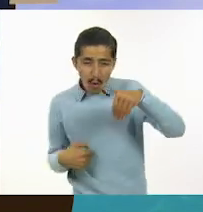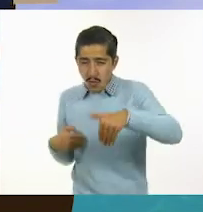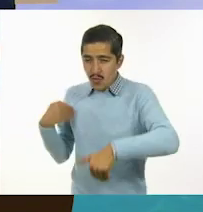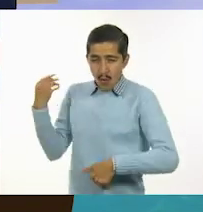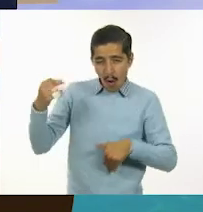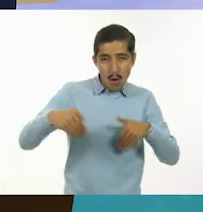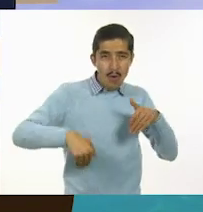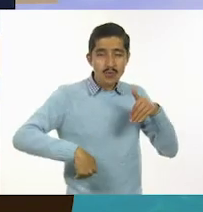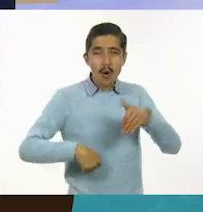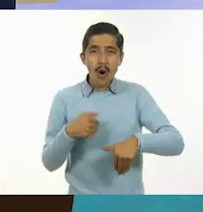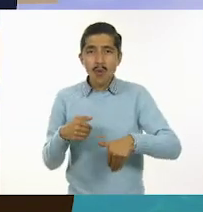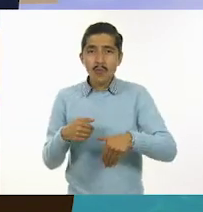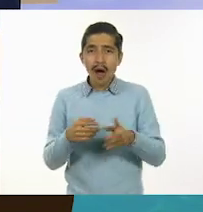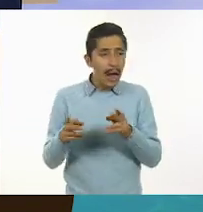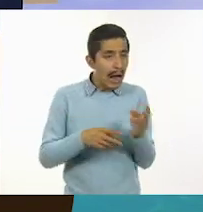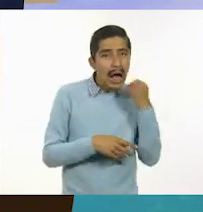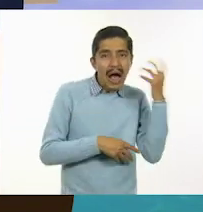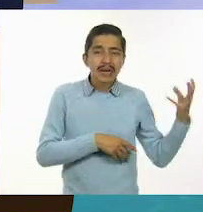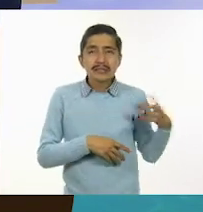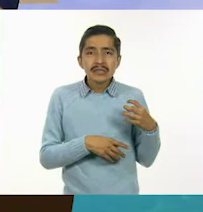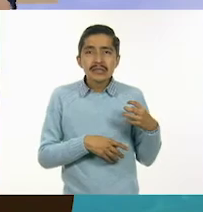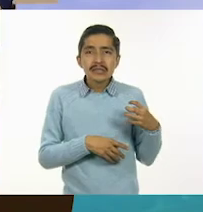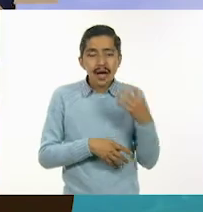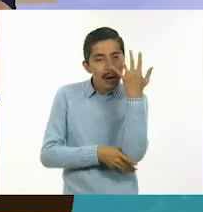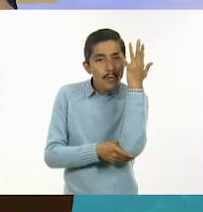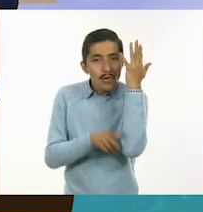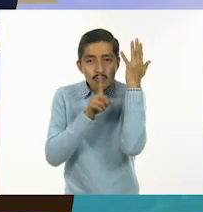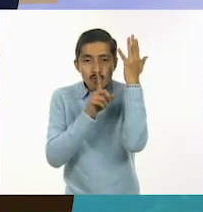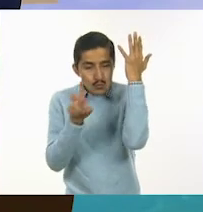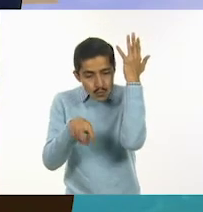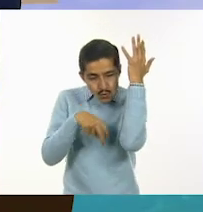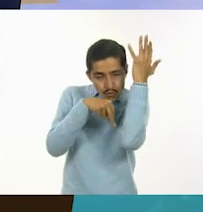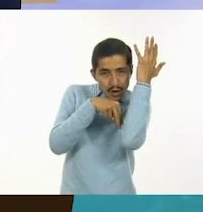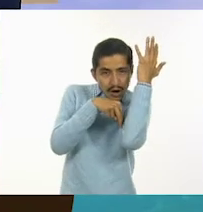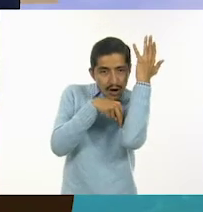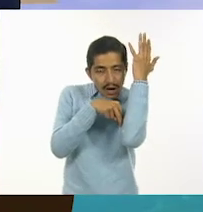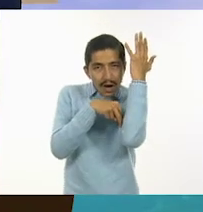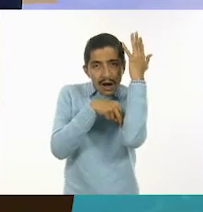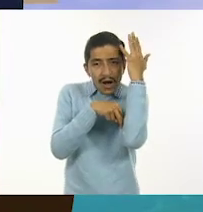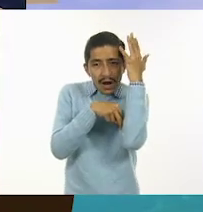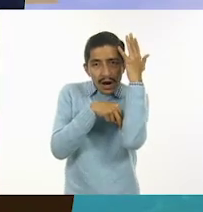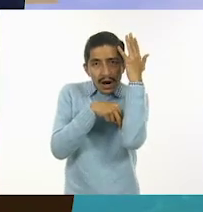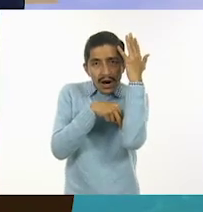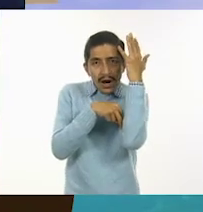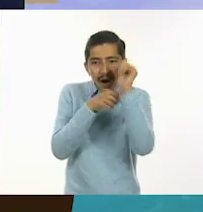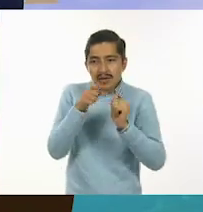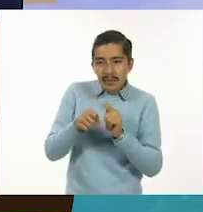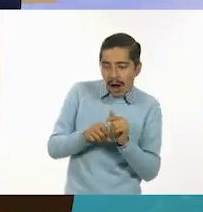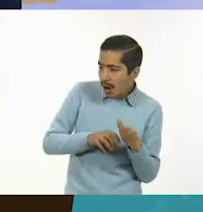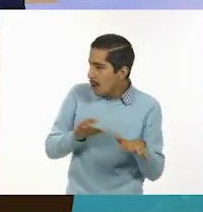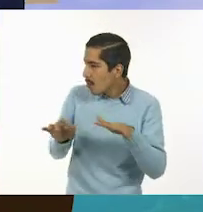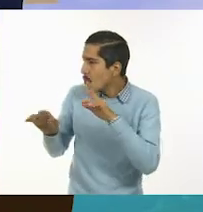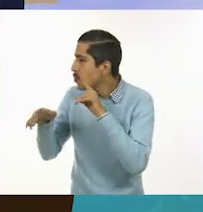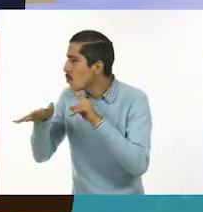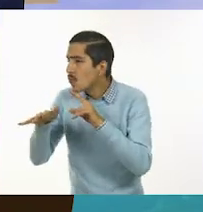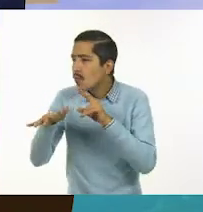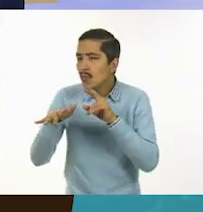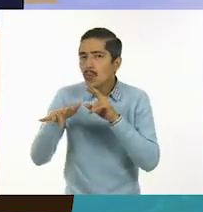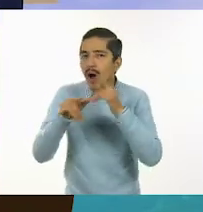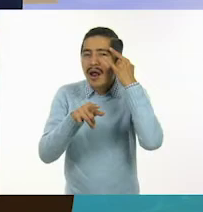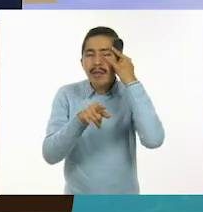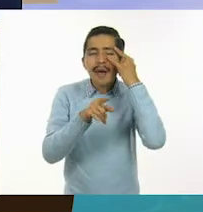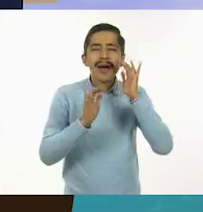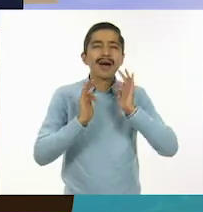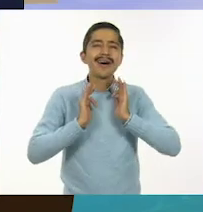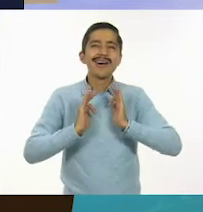calamar detrás de una palmera. El calamar lo buscó sin poder encontrarlo. Henrik se sentía salvo y relajado